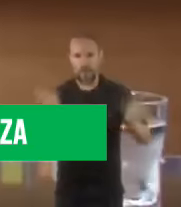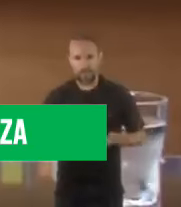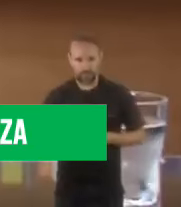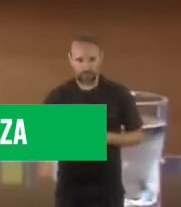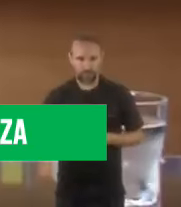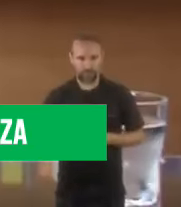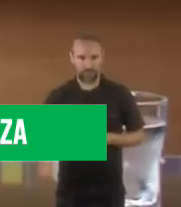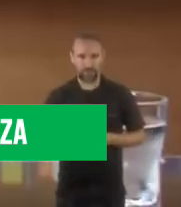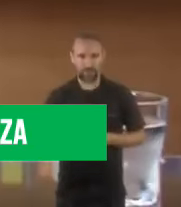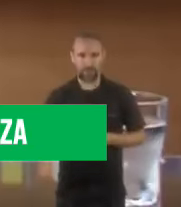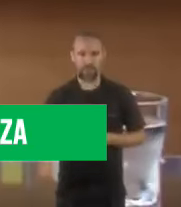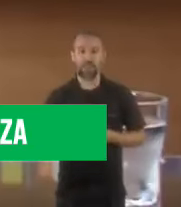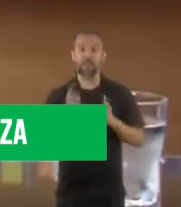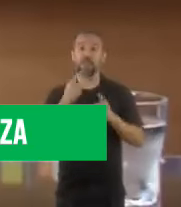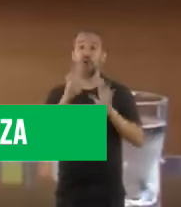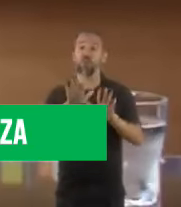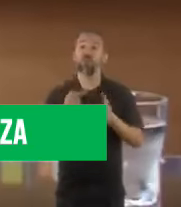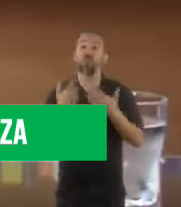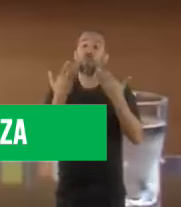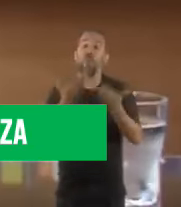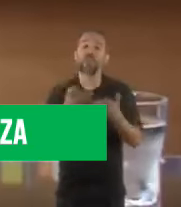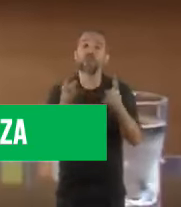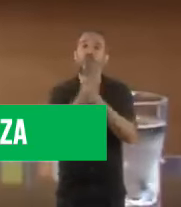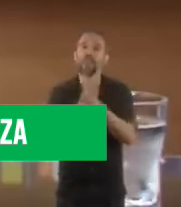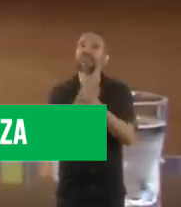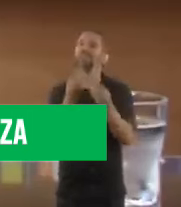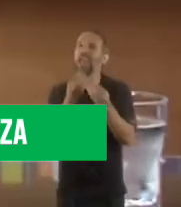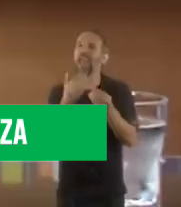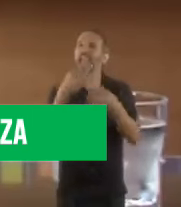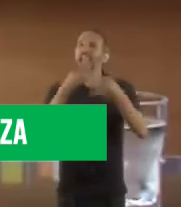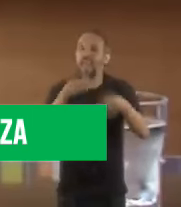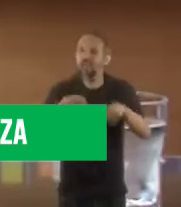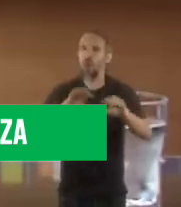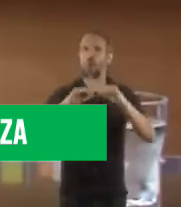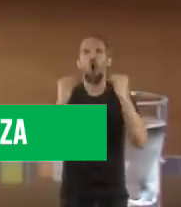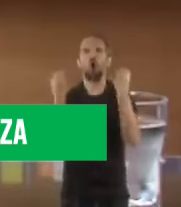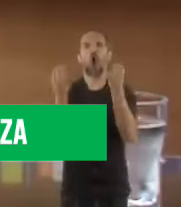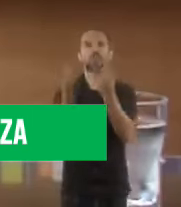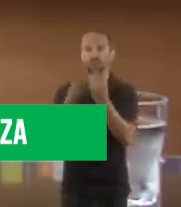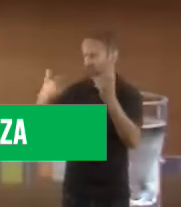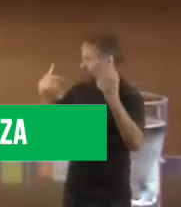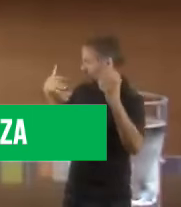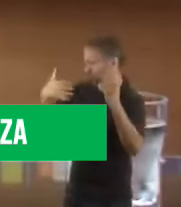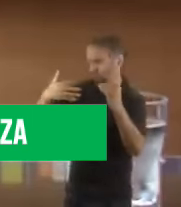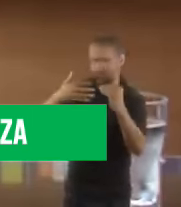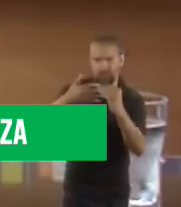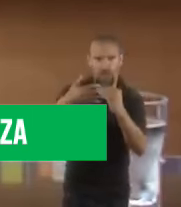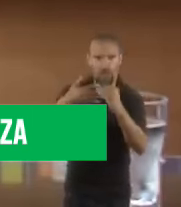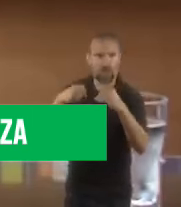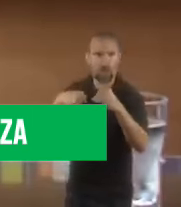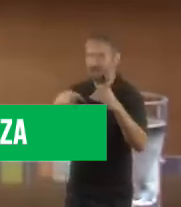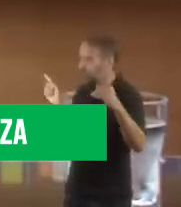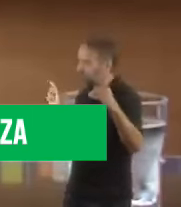deuda a 100 años y el autor intelectual y material del endeudamiento fuerte que nos condicionó y nos llevó al fondo.